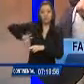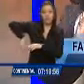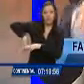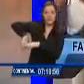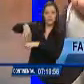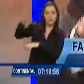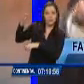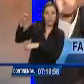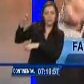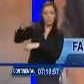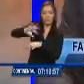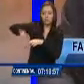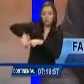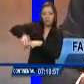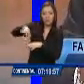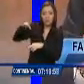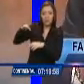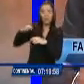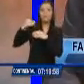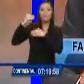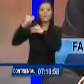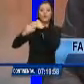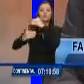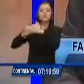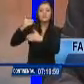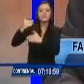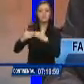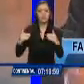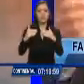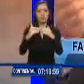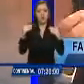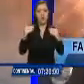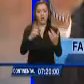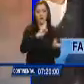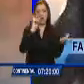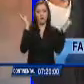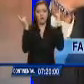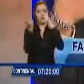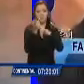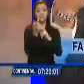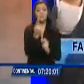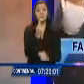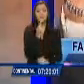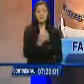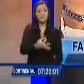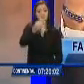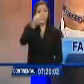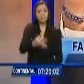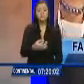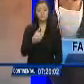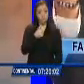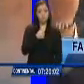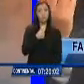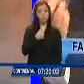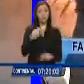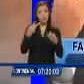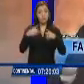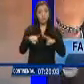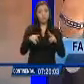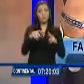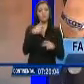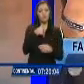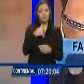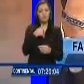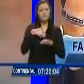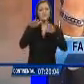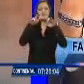para igualar los periodos de los procesos de renovación. Porque así lo diseñamos y me incluyo en la constituyente. Yo